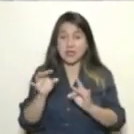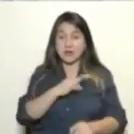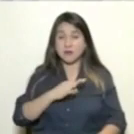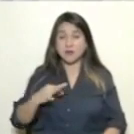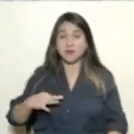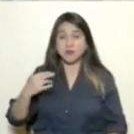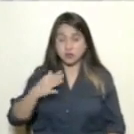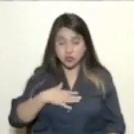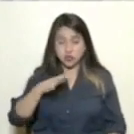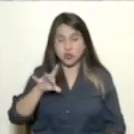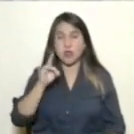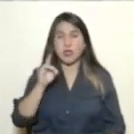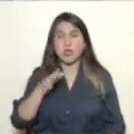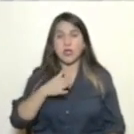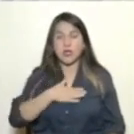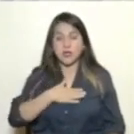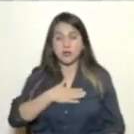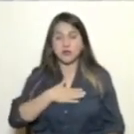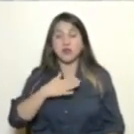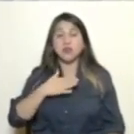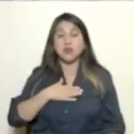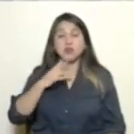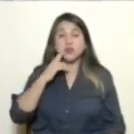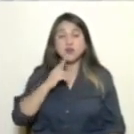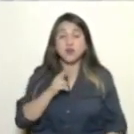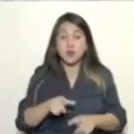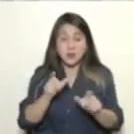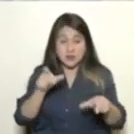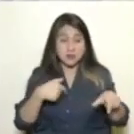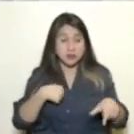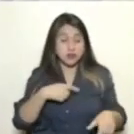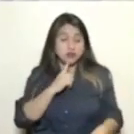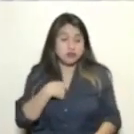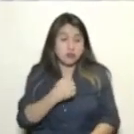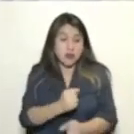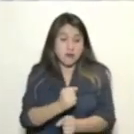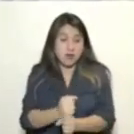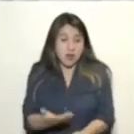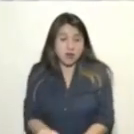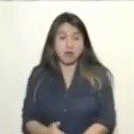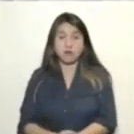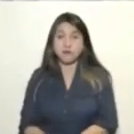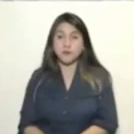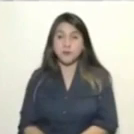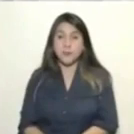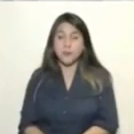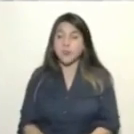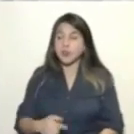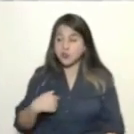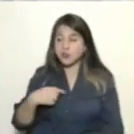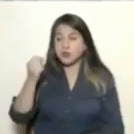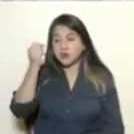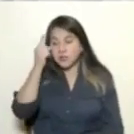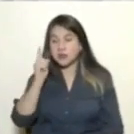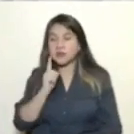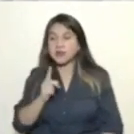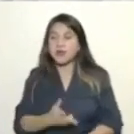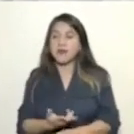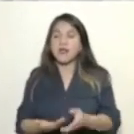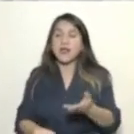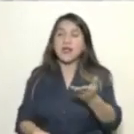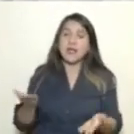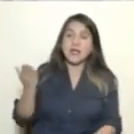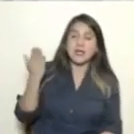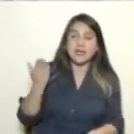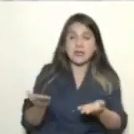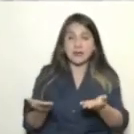mía. Y me parecía que era la gente con la cual yo trabajo, por lo cuenta. Yo entiendo que tiene que haber equilibrio, entre